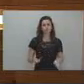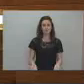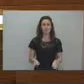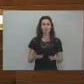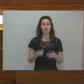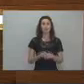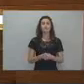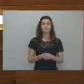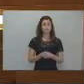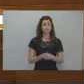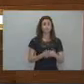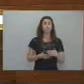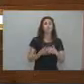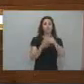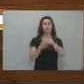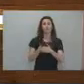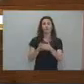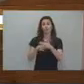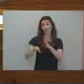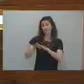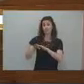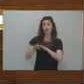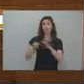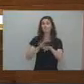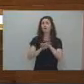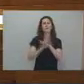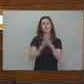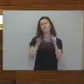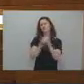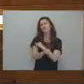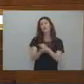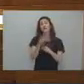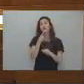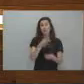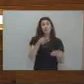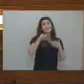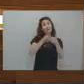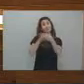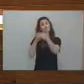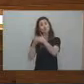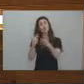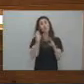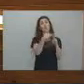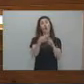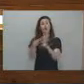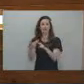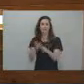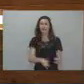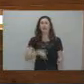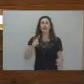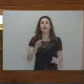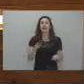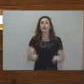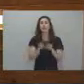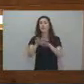cuando se habla de frenar a la derecha, yo es una expresión que no comparto. Yo creo que hay que frenar políticas en concreto. Mi problema no es de etiquetas, no es de sillones rojos o